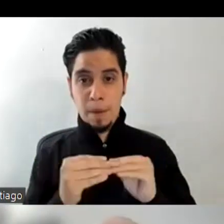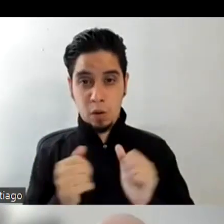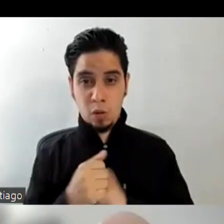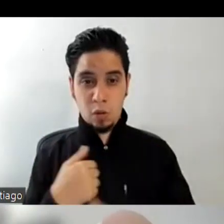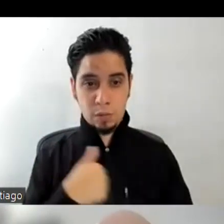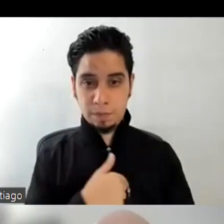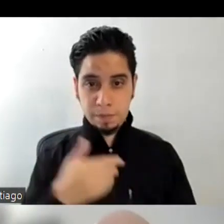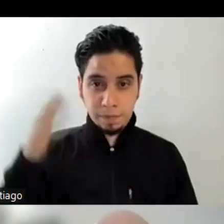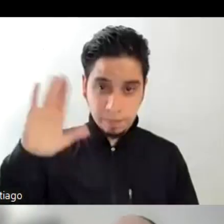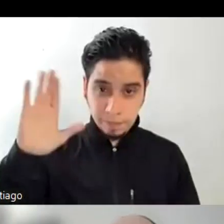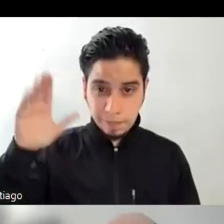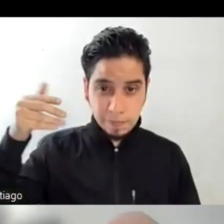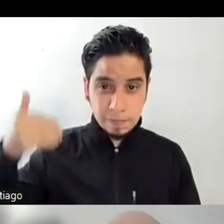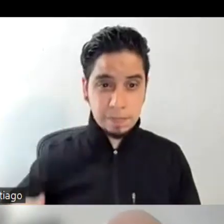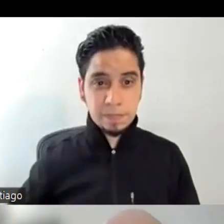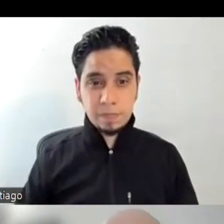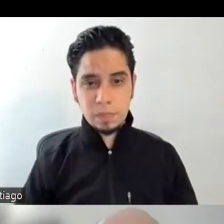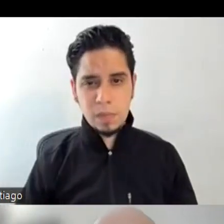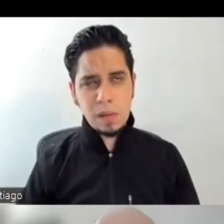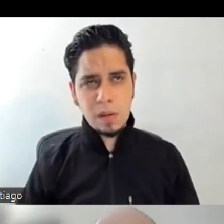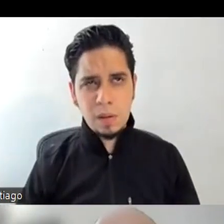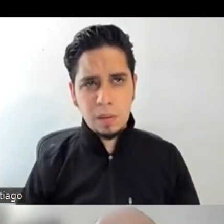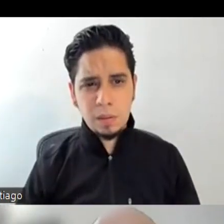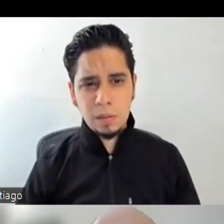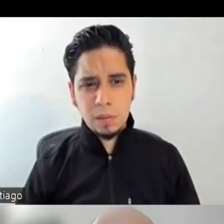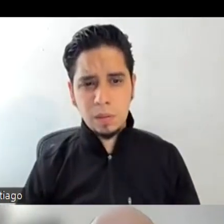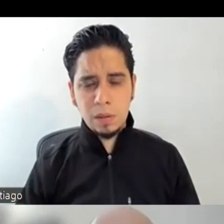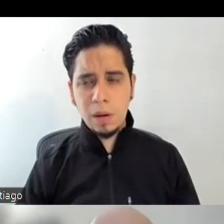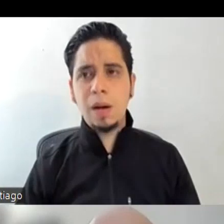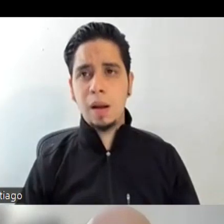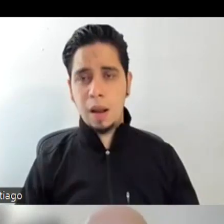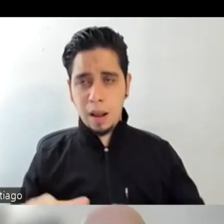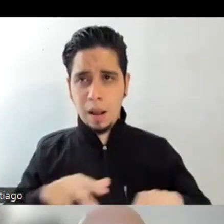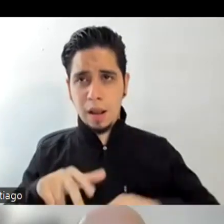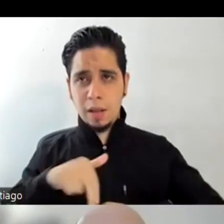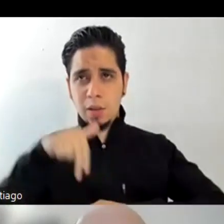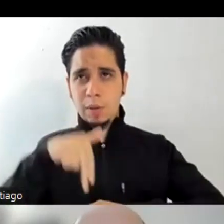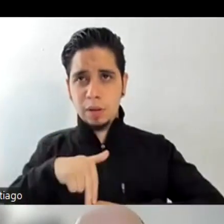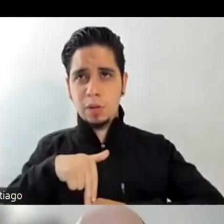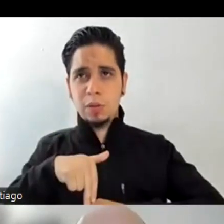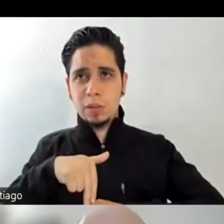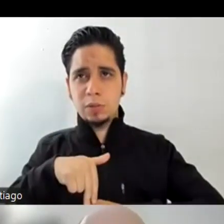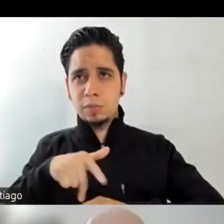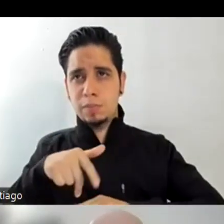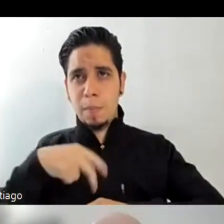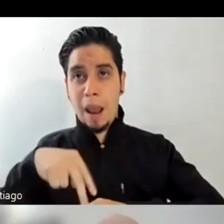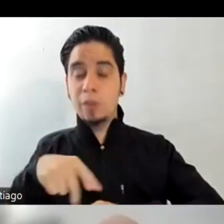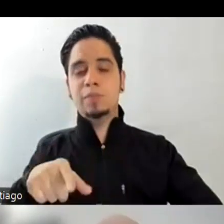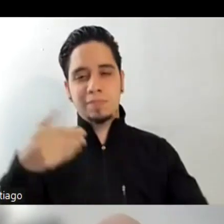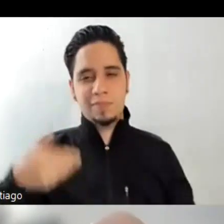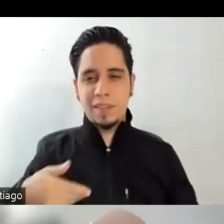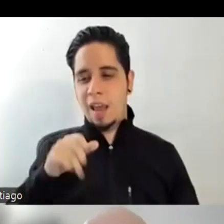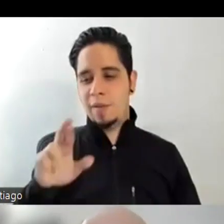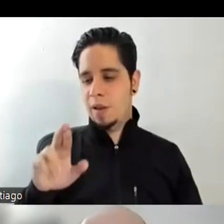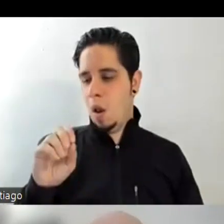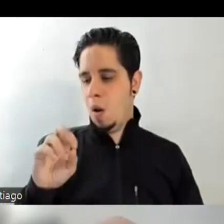aquí ando... ¿Cómo? Y ando, brinco, salto, bailo. Soy Javier Ortiz Cortés para